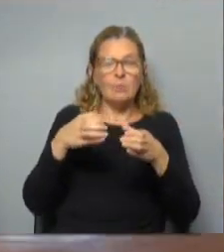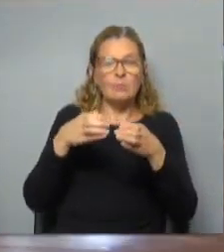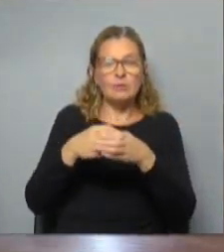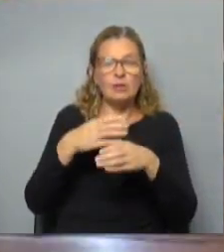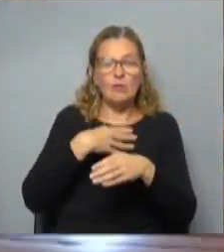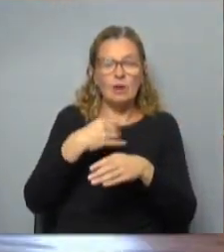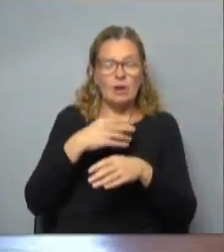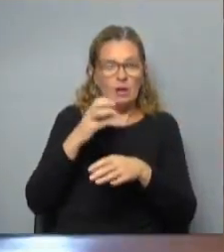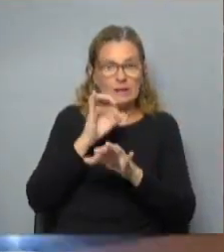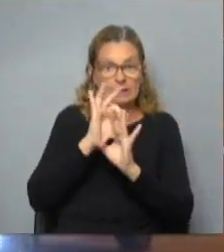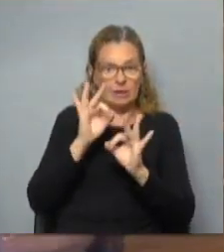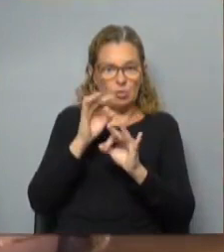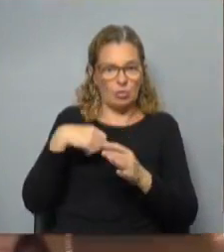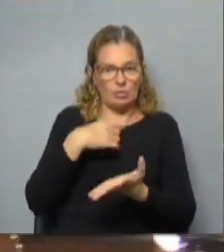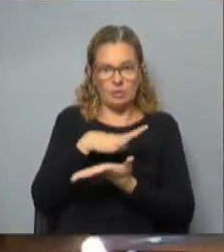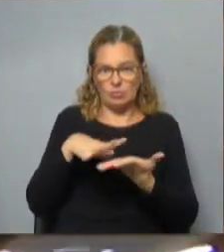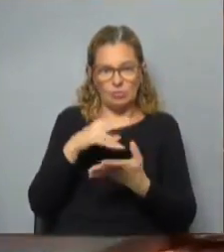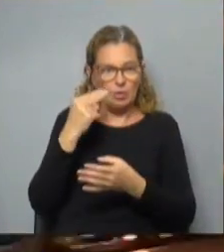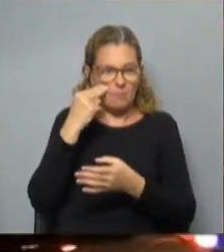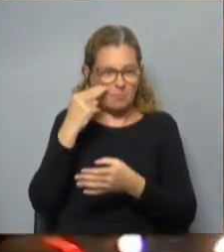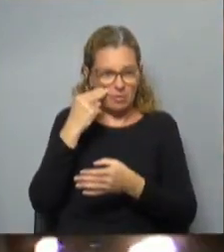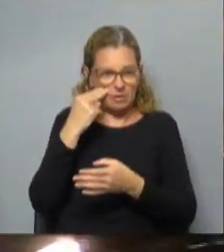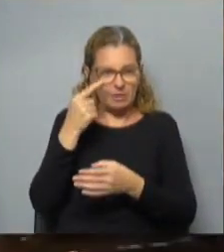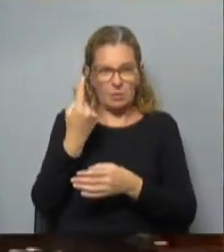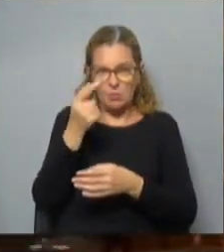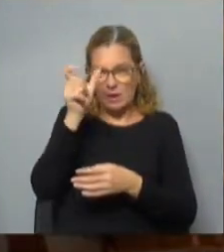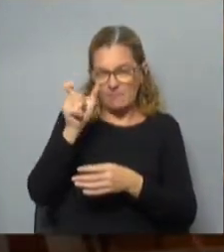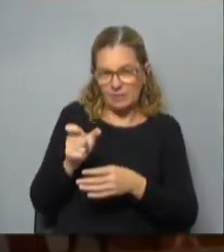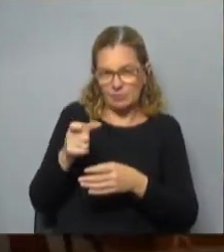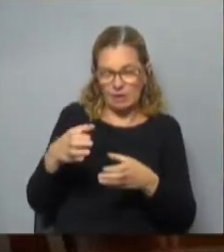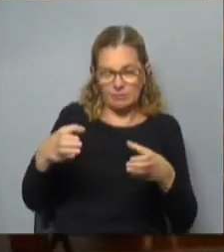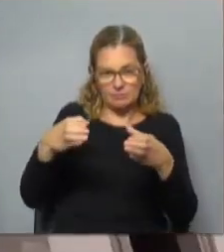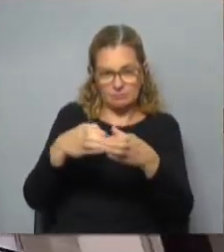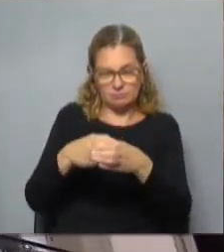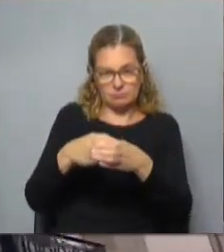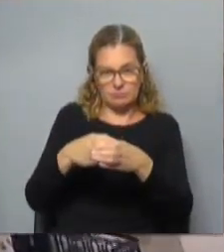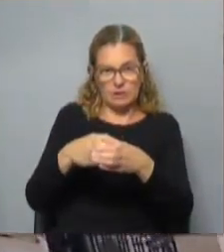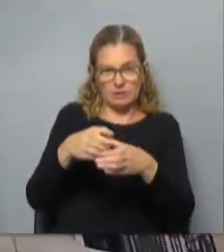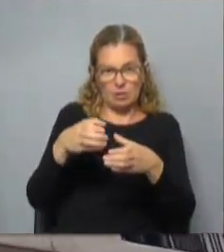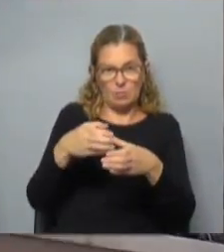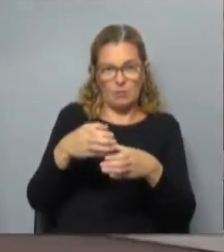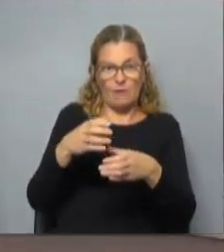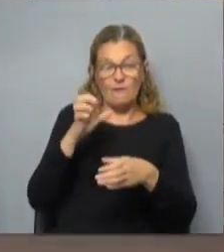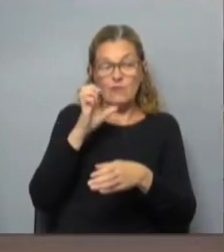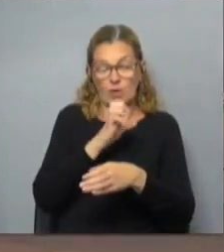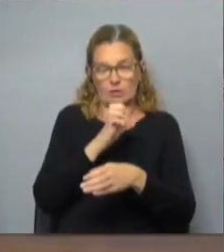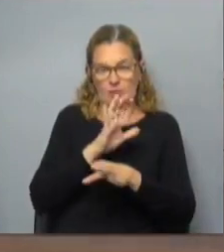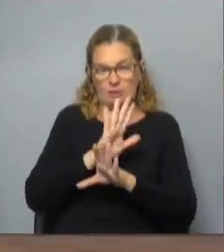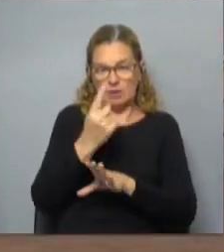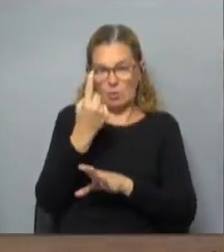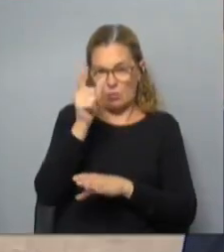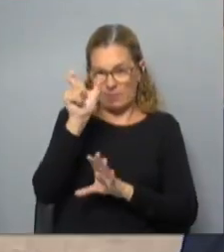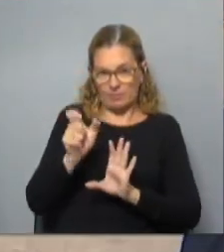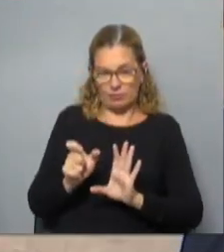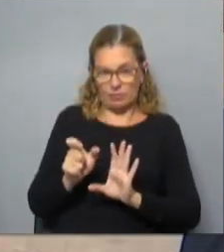cero tolerancia frente a situaciones que determinan que un integrante de esta honorable divisa violente la integridad de una persona